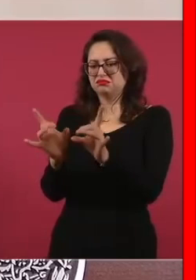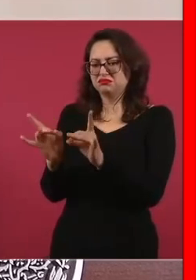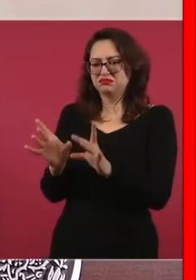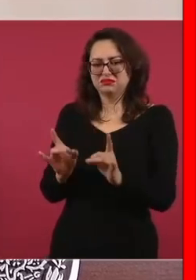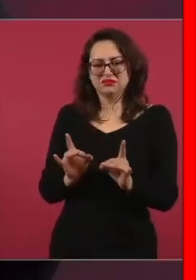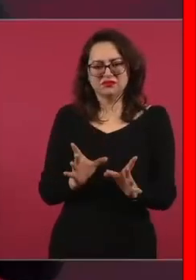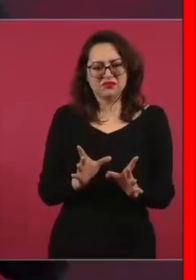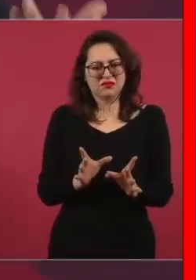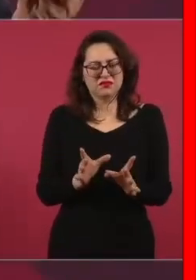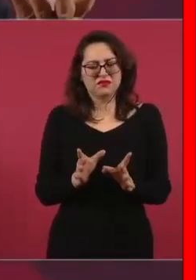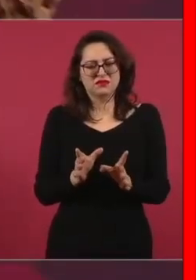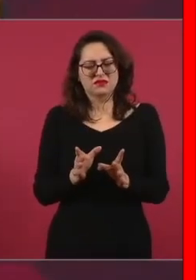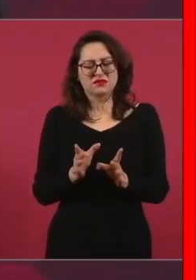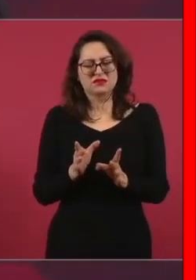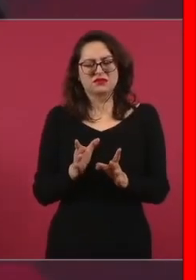Susana,